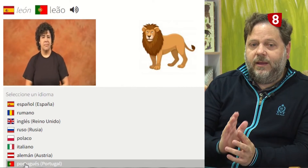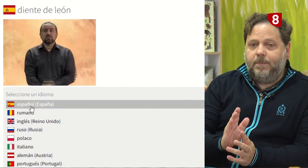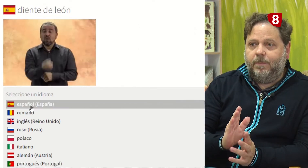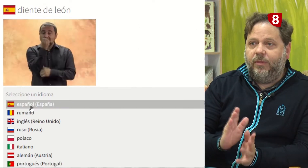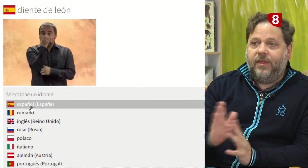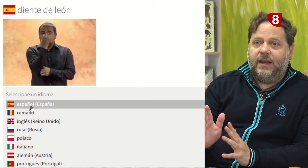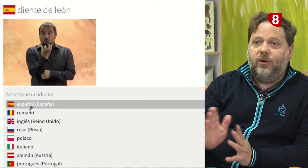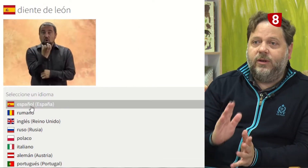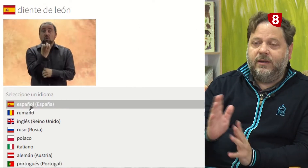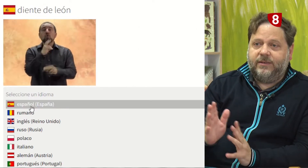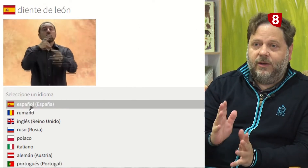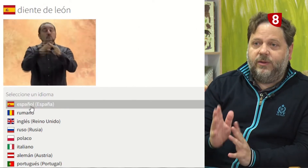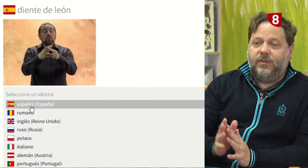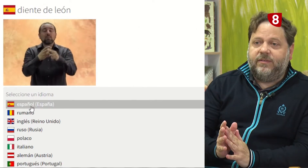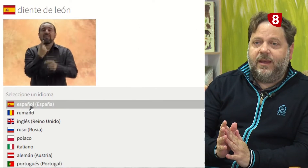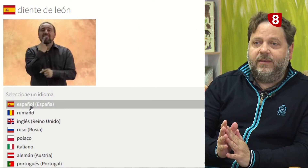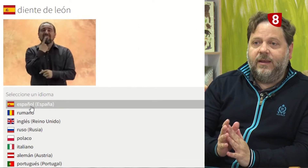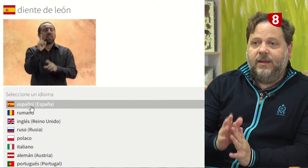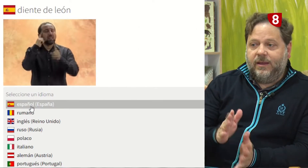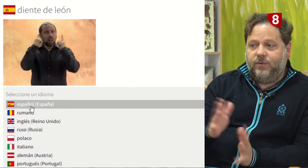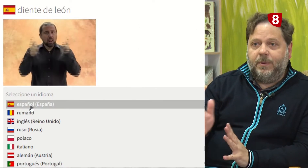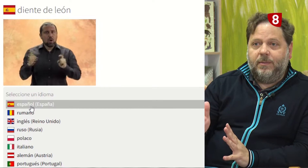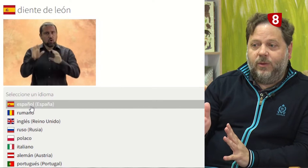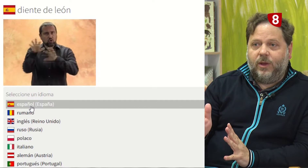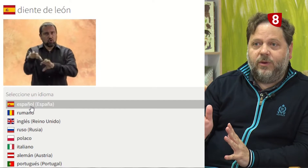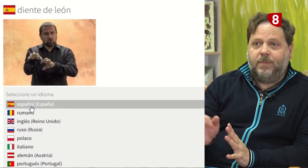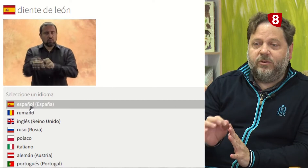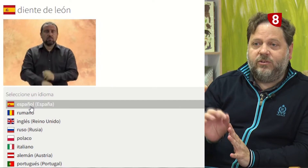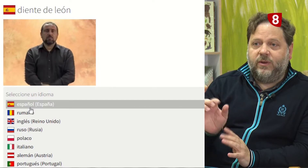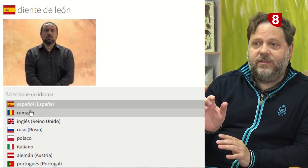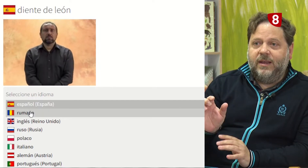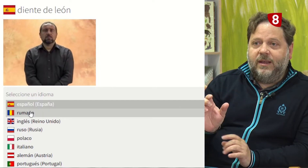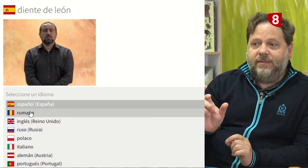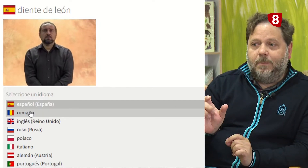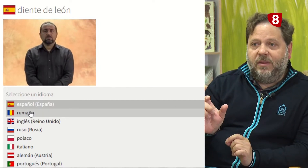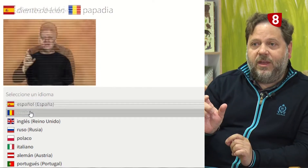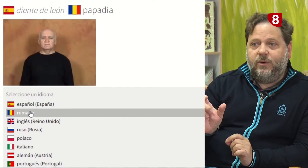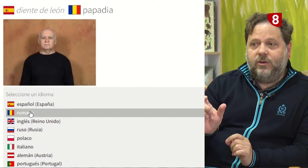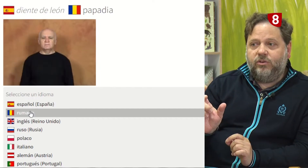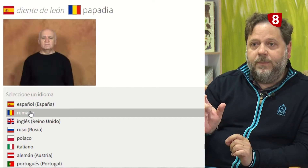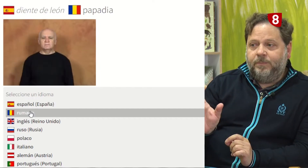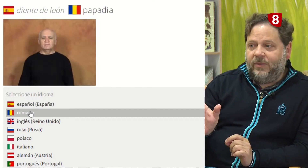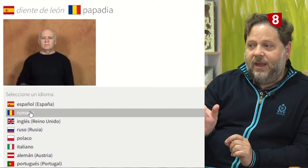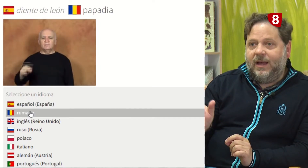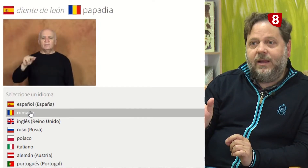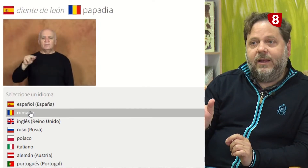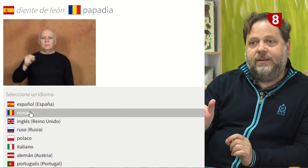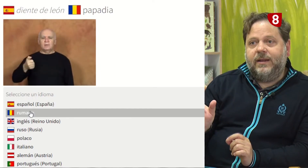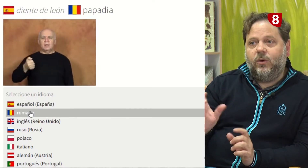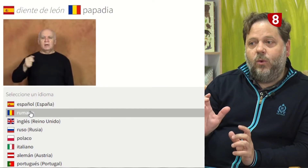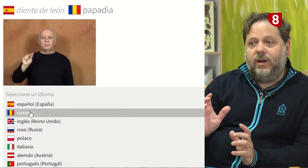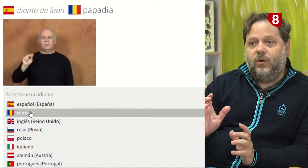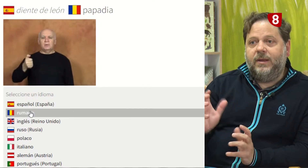desde Ponce de León en el siglo XVI que fue el primer educador de personas sordas ya empezaron ellos a